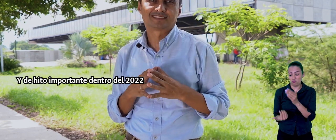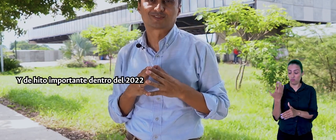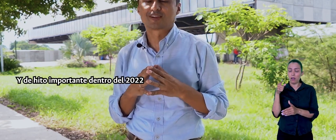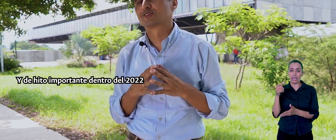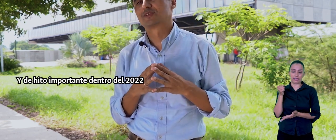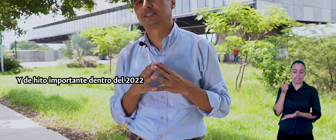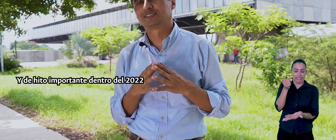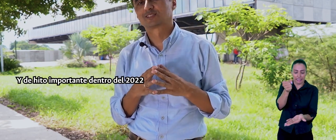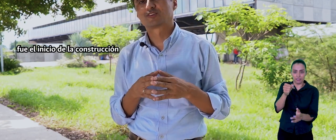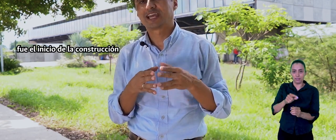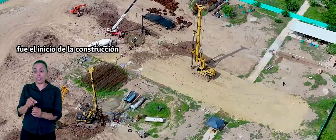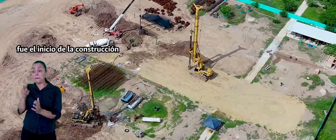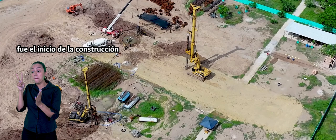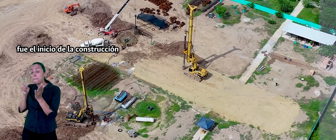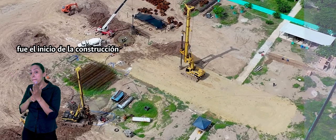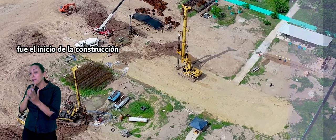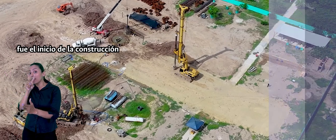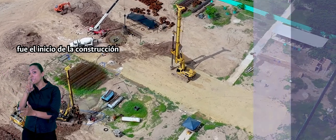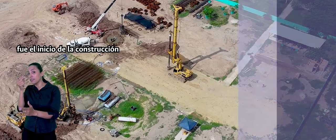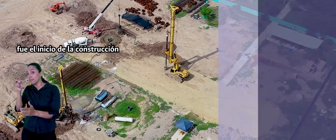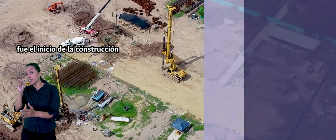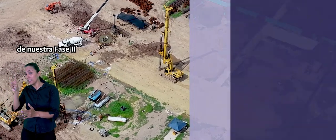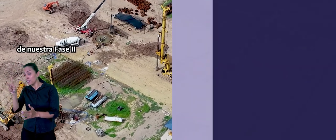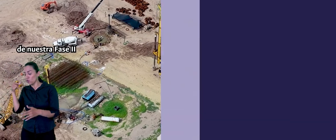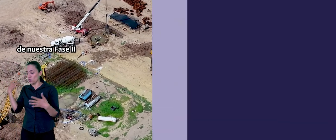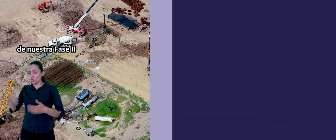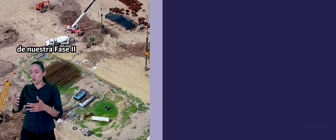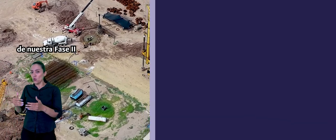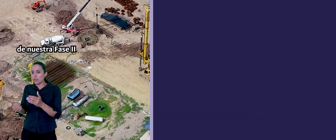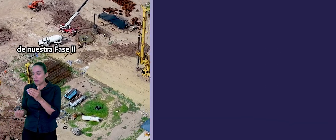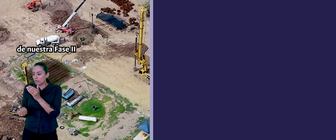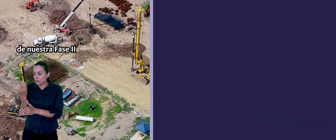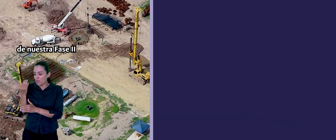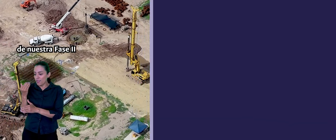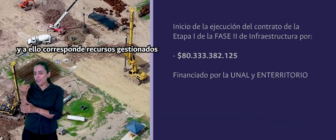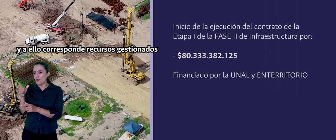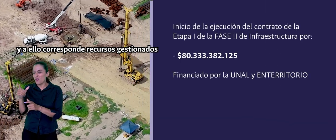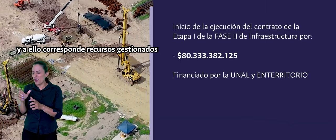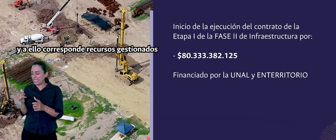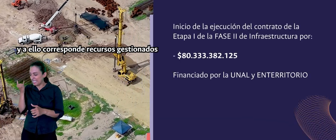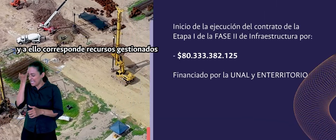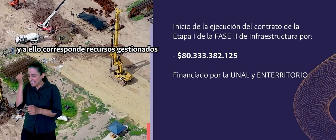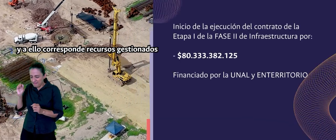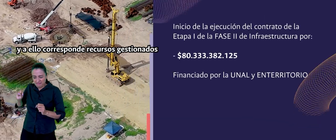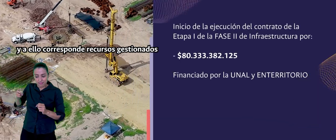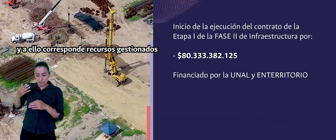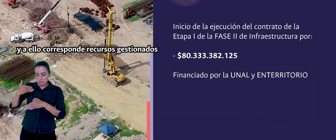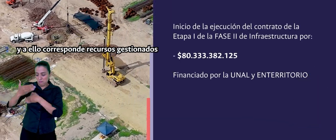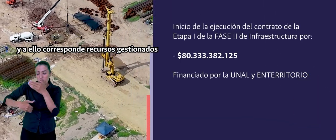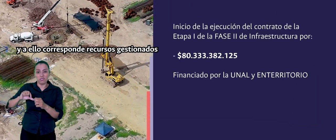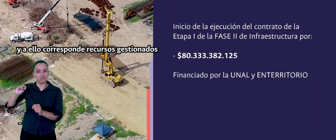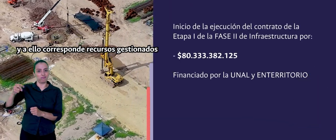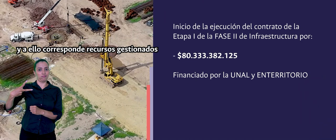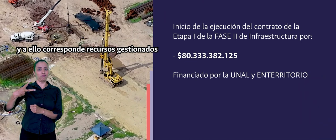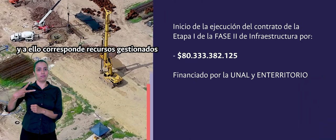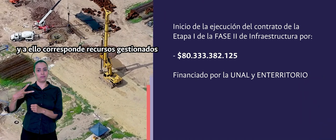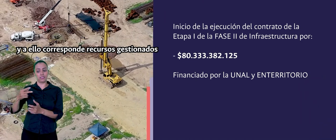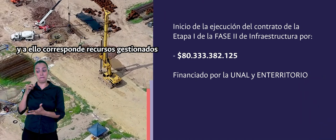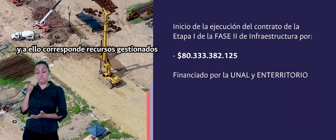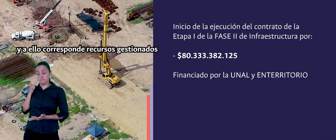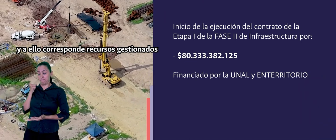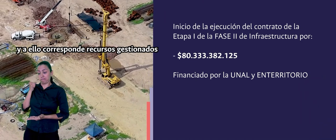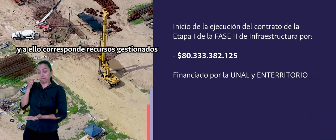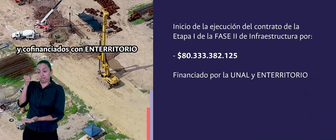importante dentro del 2022 fue el inicio de la construcción de nuestra fase 2 y a ello corresponden recursos